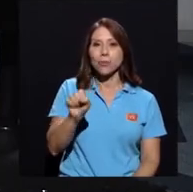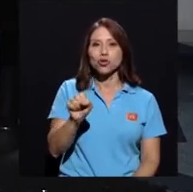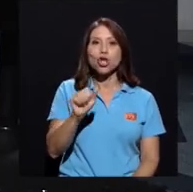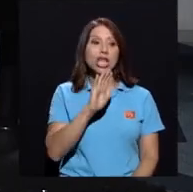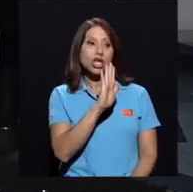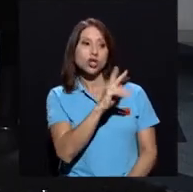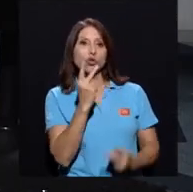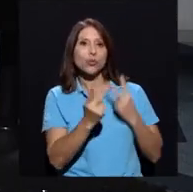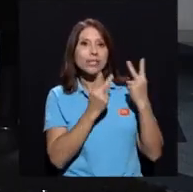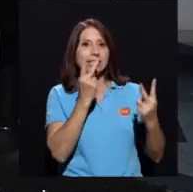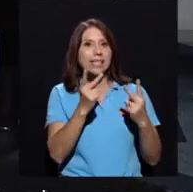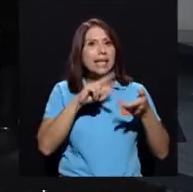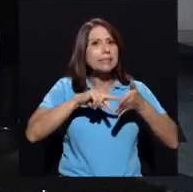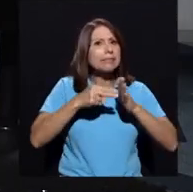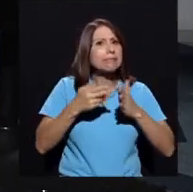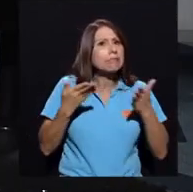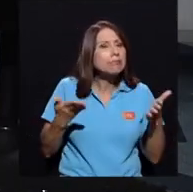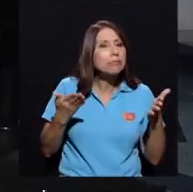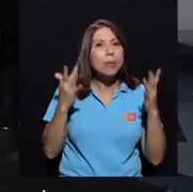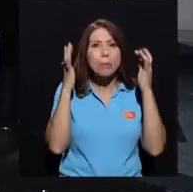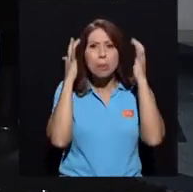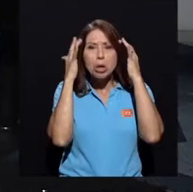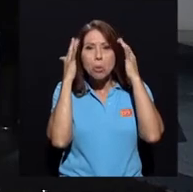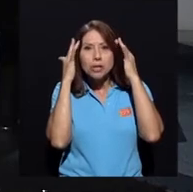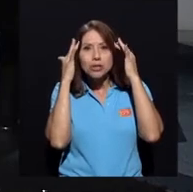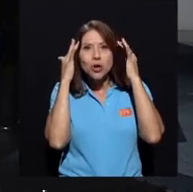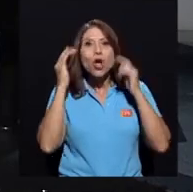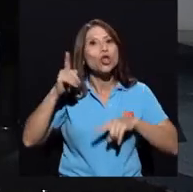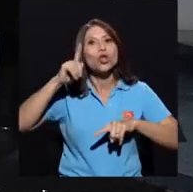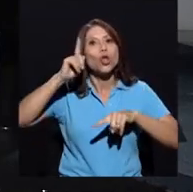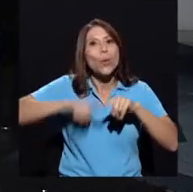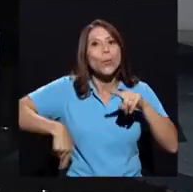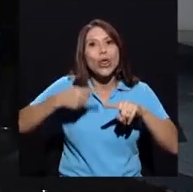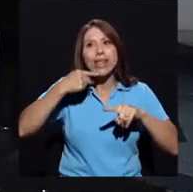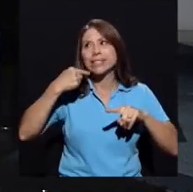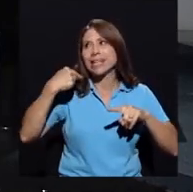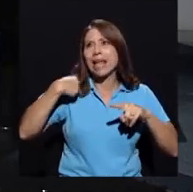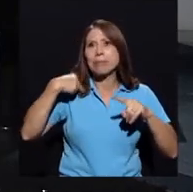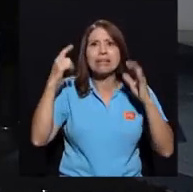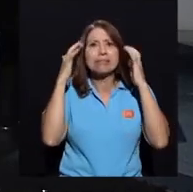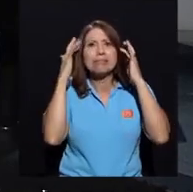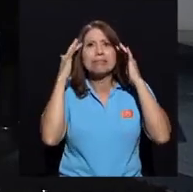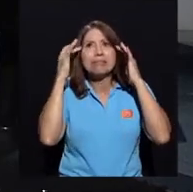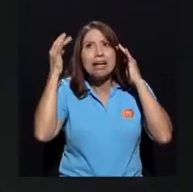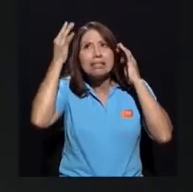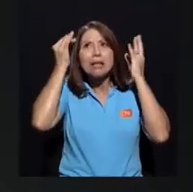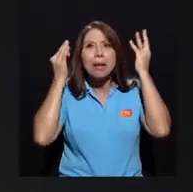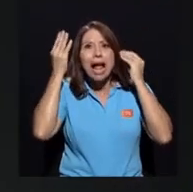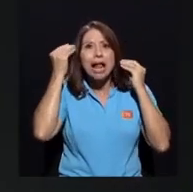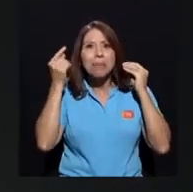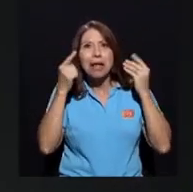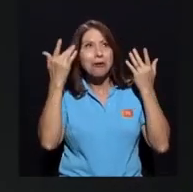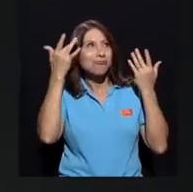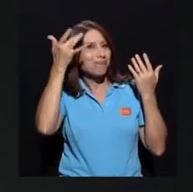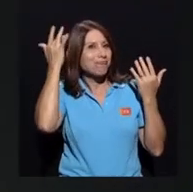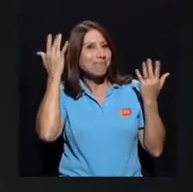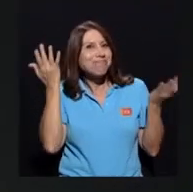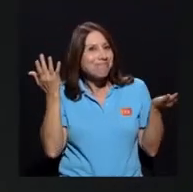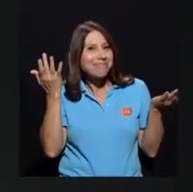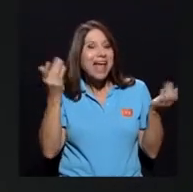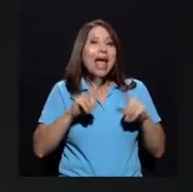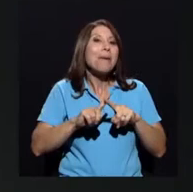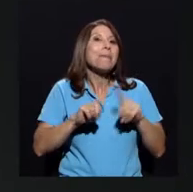preocupación. No puedo decir que se me cae el pelo a mí por la preocupación, pero sí. Es de que